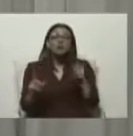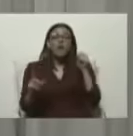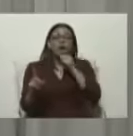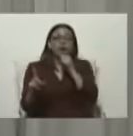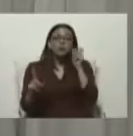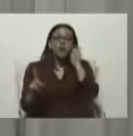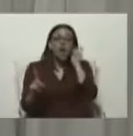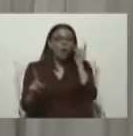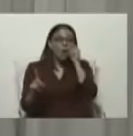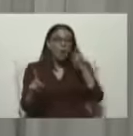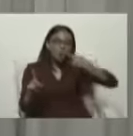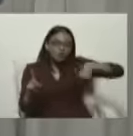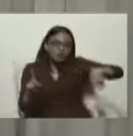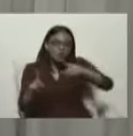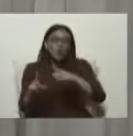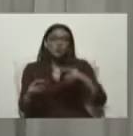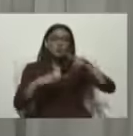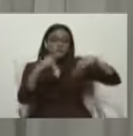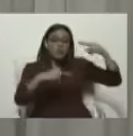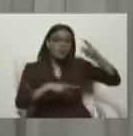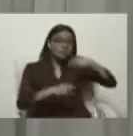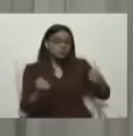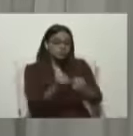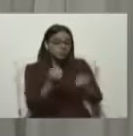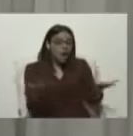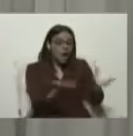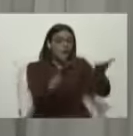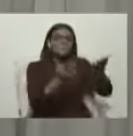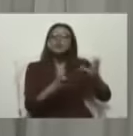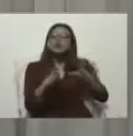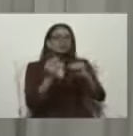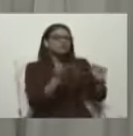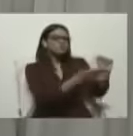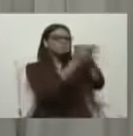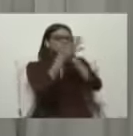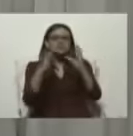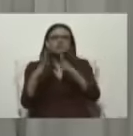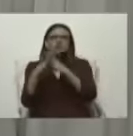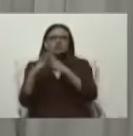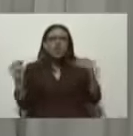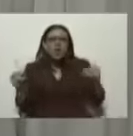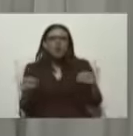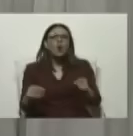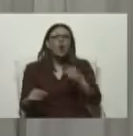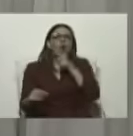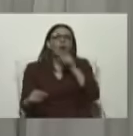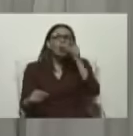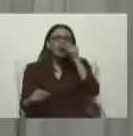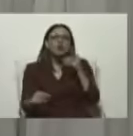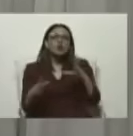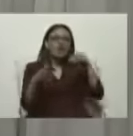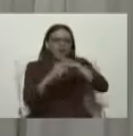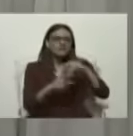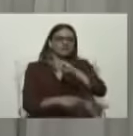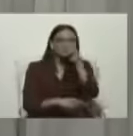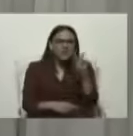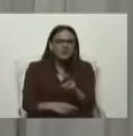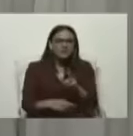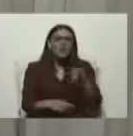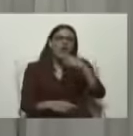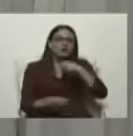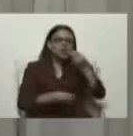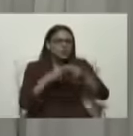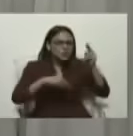que ha desarrollado la revolución bolivariana de la Gran Misión, abuelos y abuelas de Venezuela, el proceso de